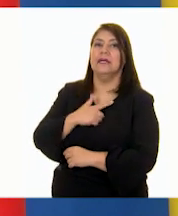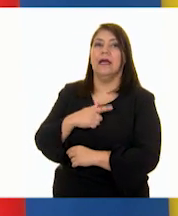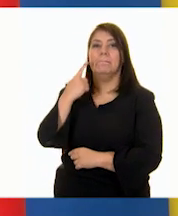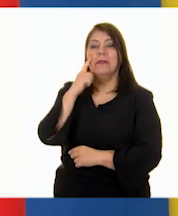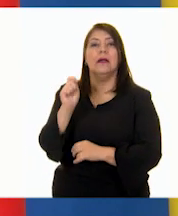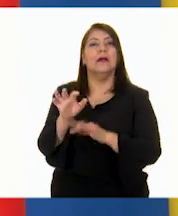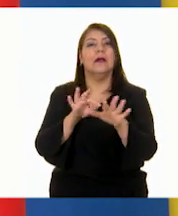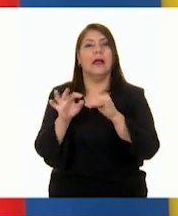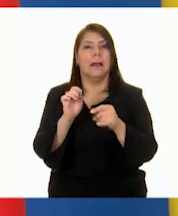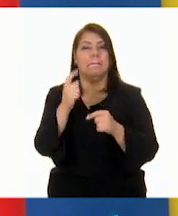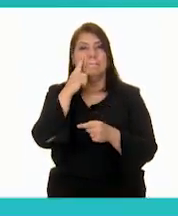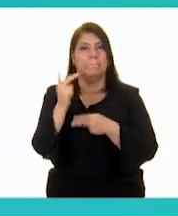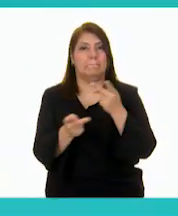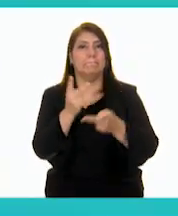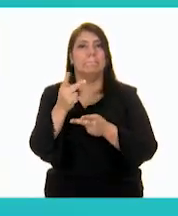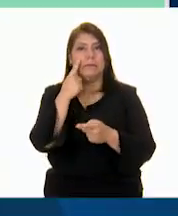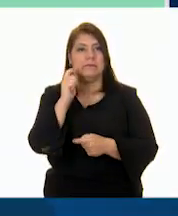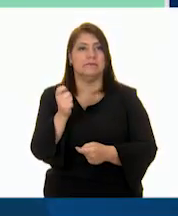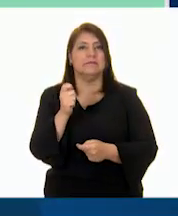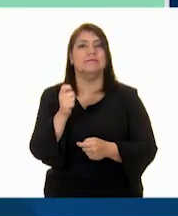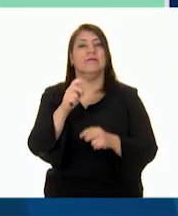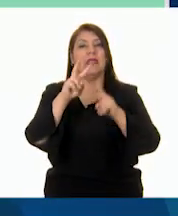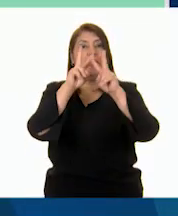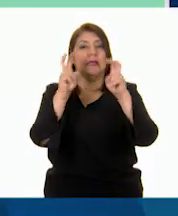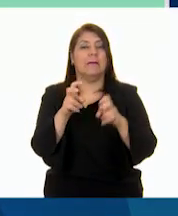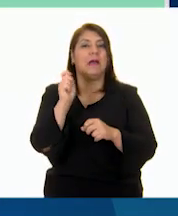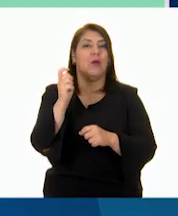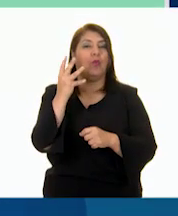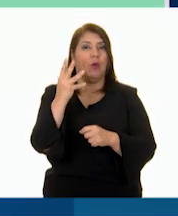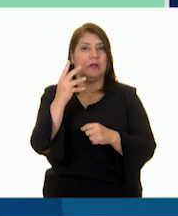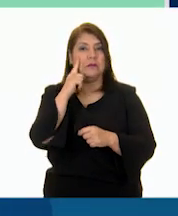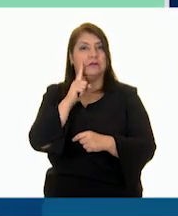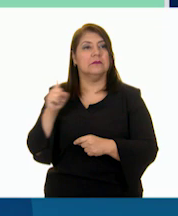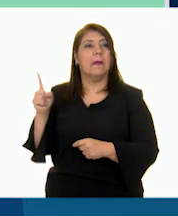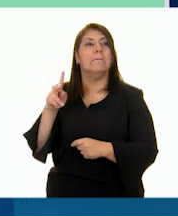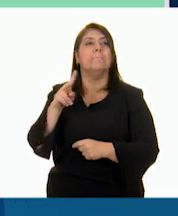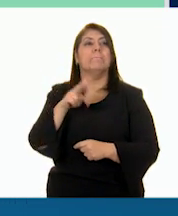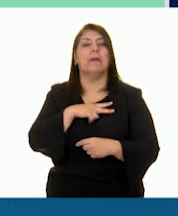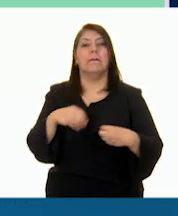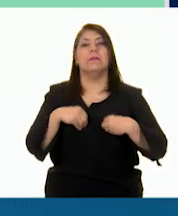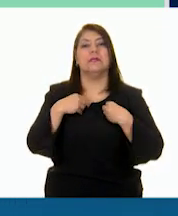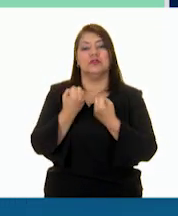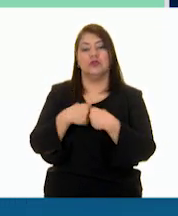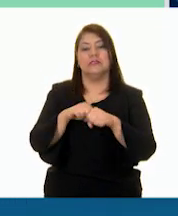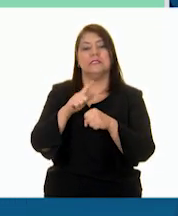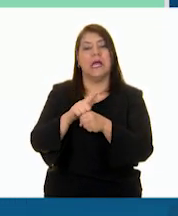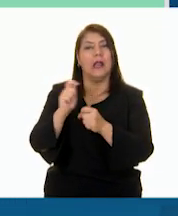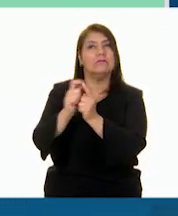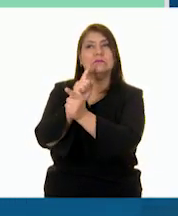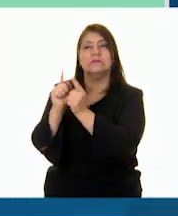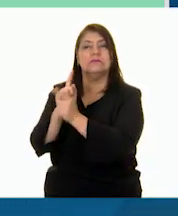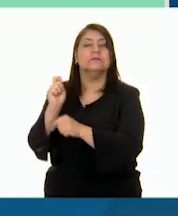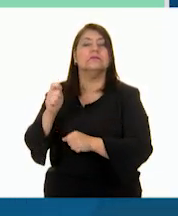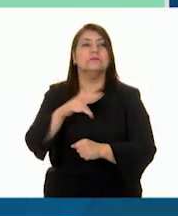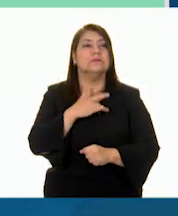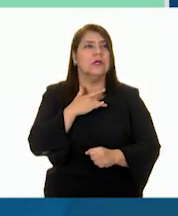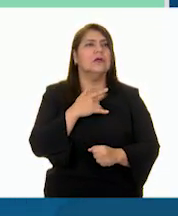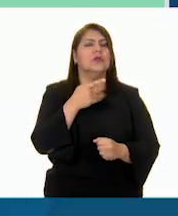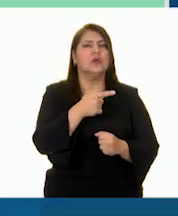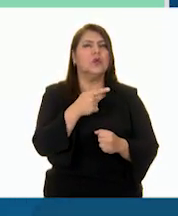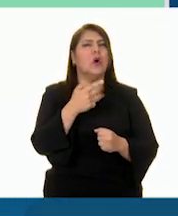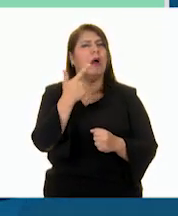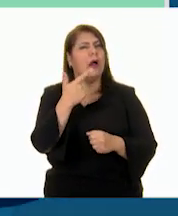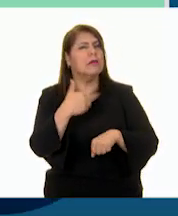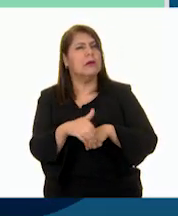las preguntas siguientes. Subtema 4, mi vida social. 7. ¿Con qué frecuencia te has comunicado con un amigo